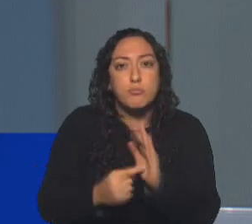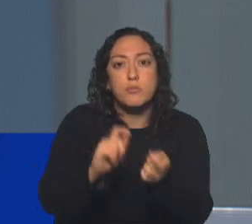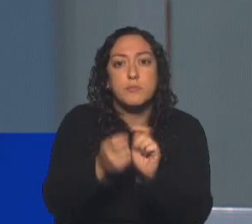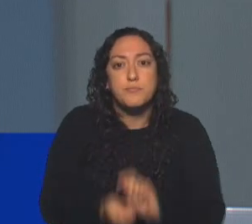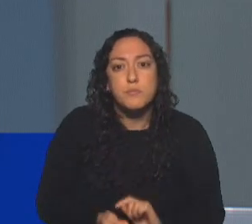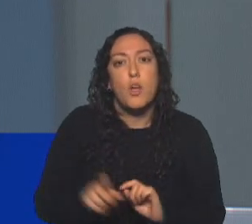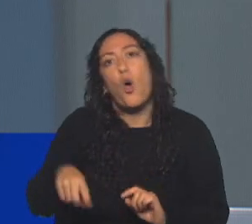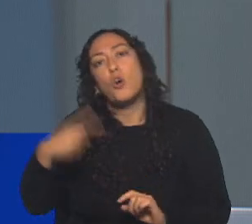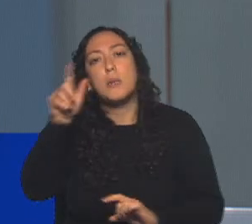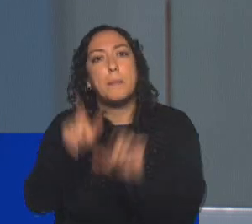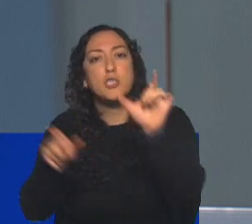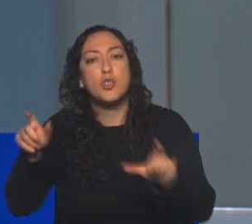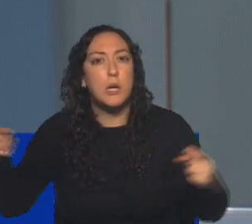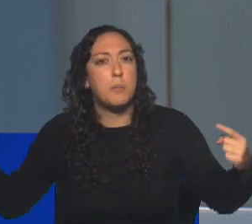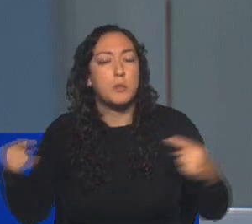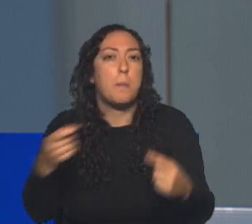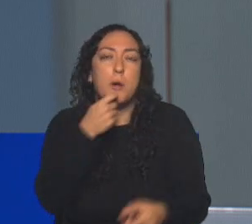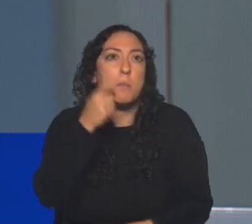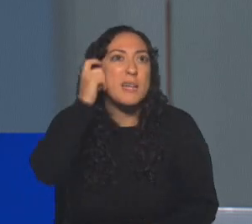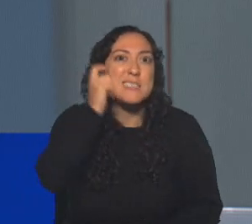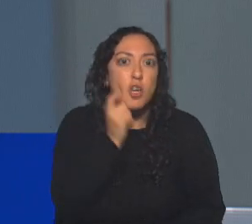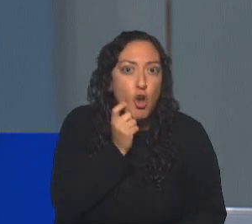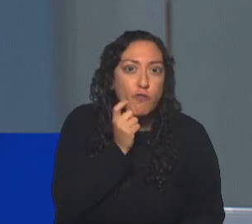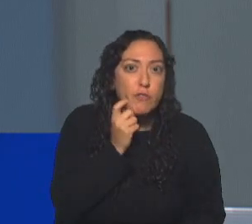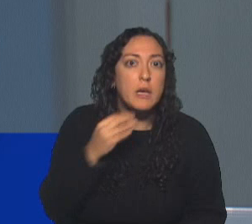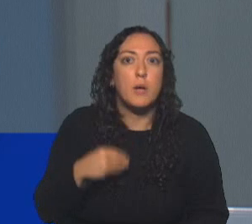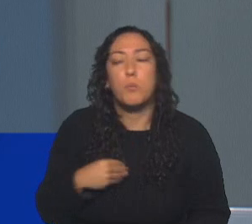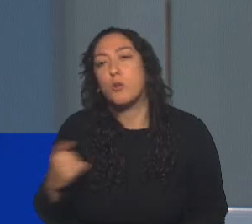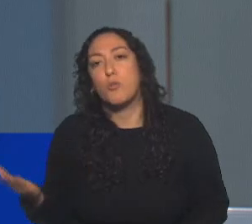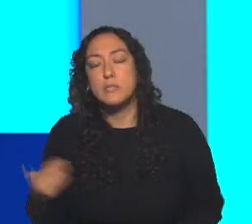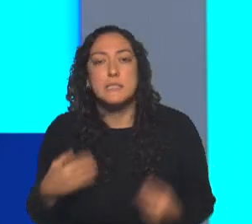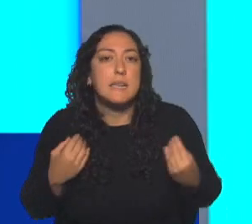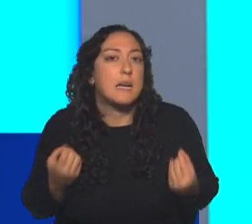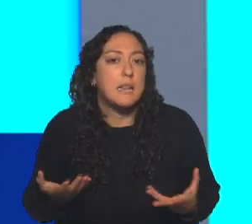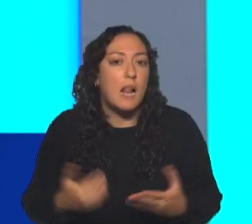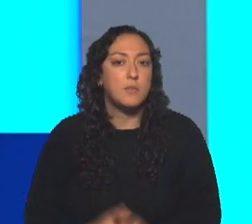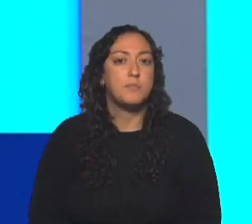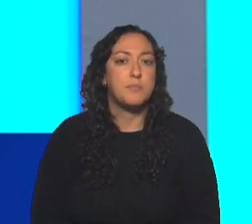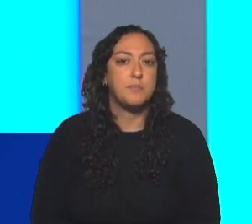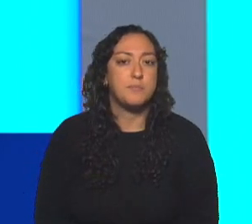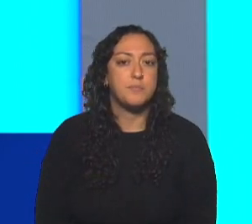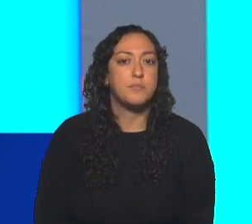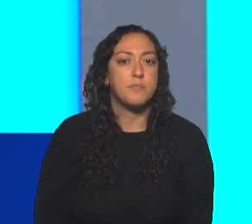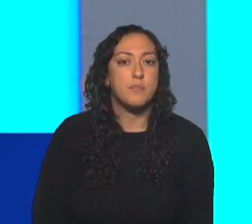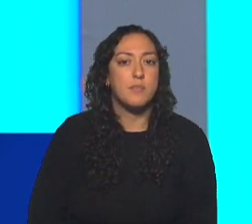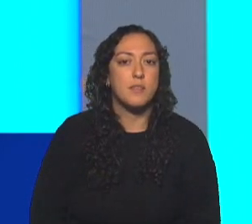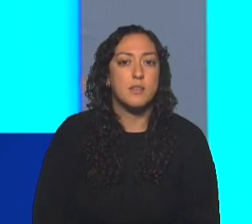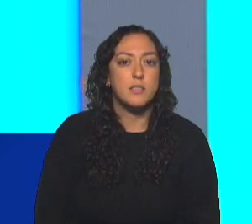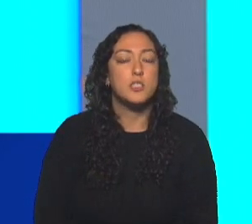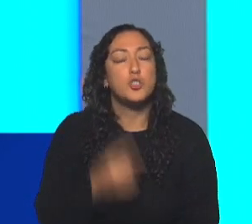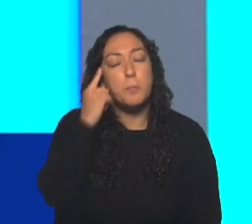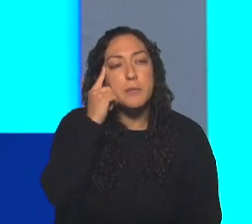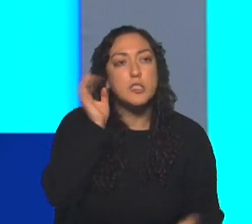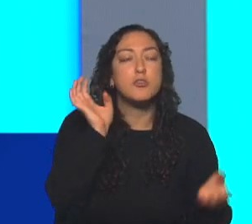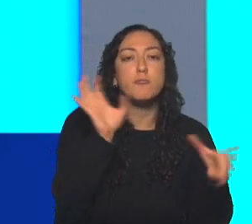más opositores? Pienso en Axel Kicillof de la provincia de Buenos Aires. Bien, creo que ahí hay dos niveles. Un